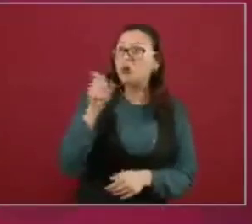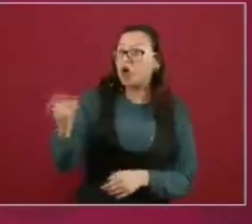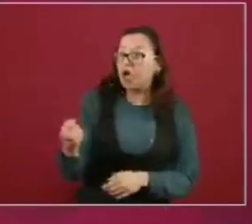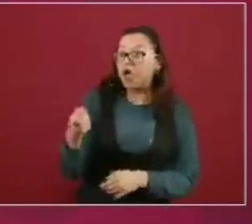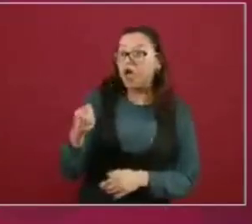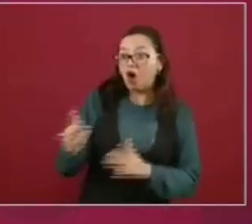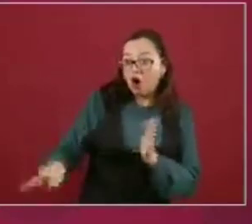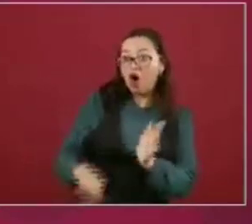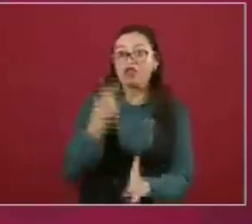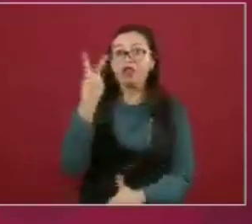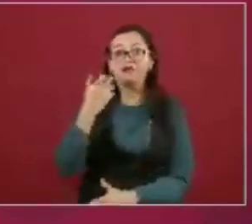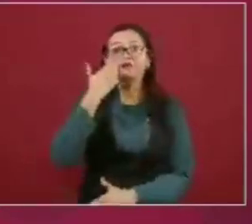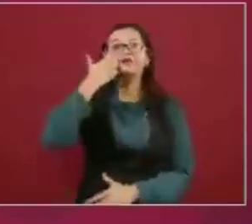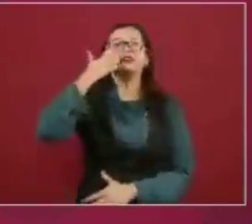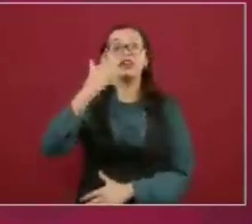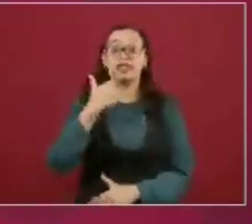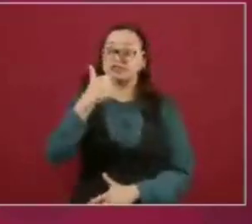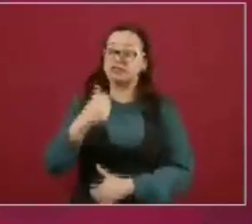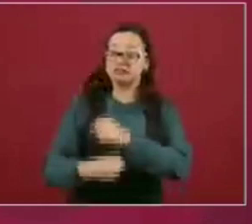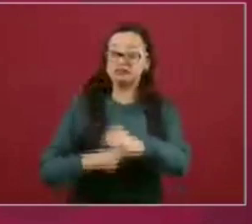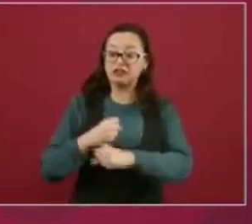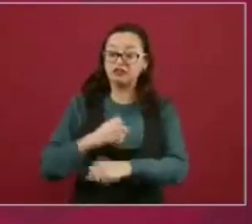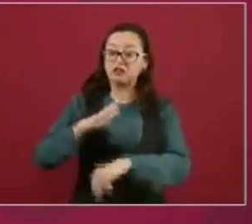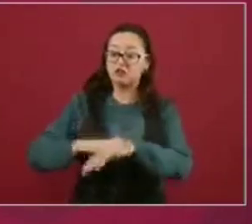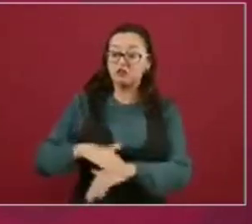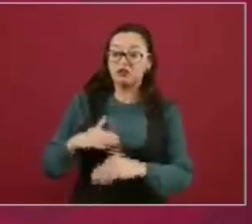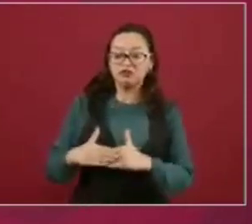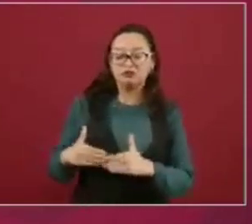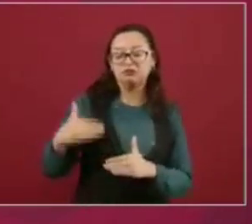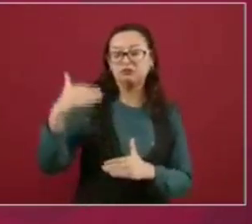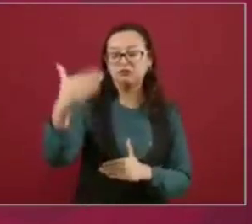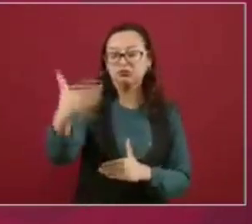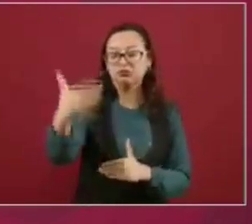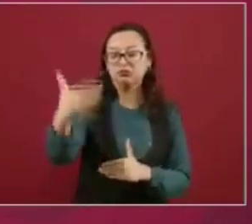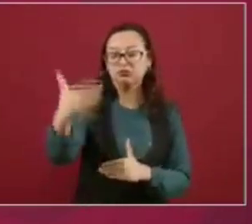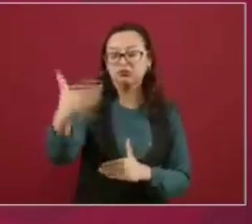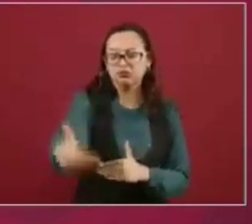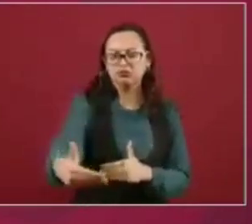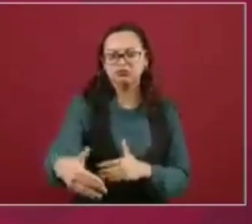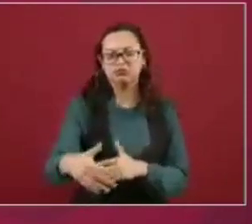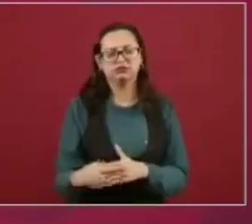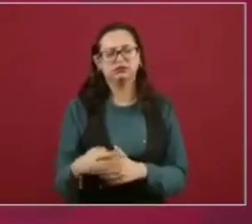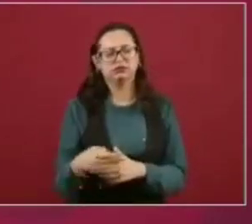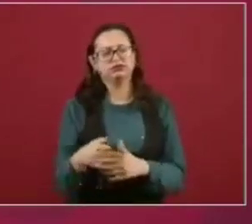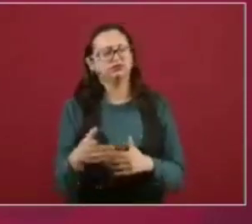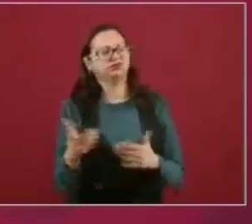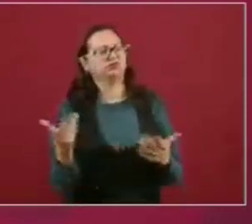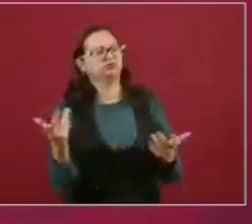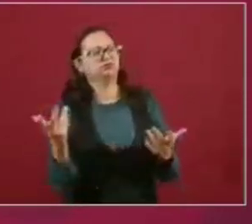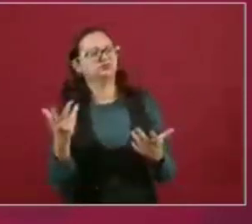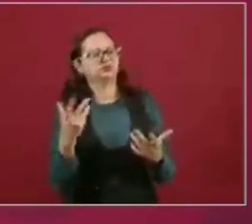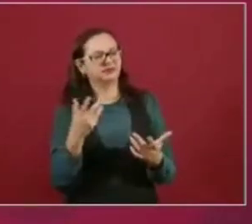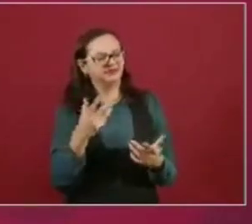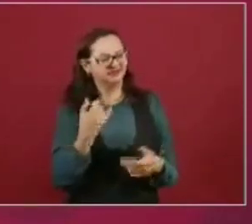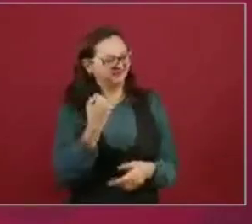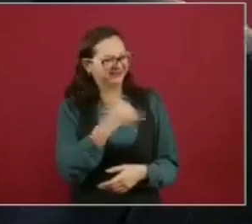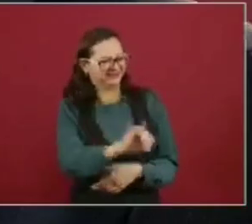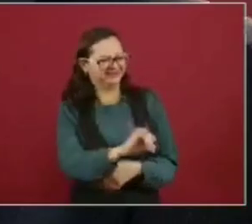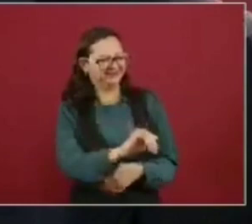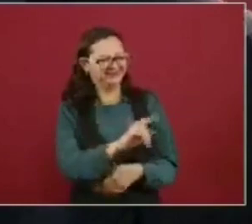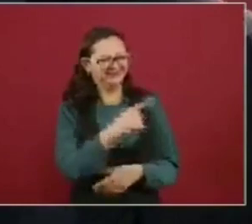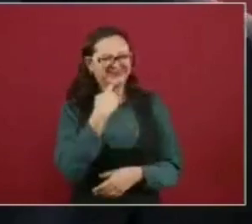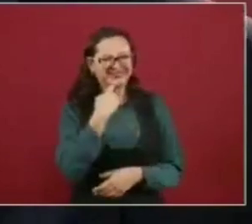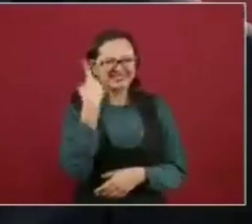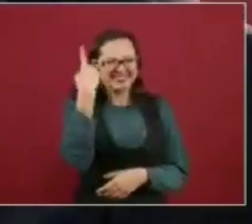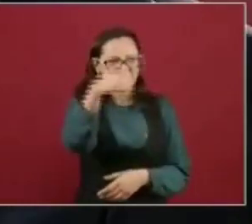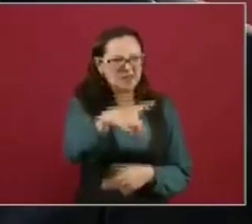Pero independientemente del absurdo de la denuncia, lo que me llamó la atención es que